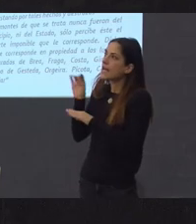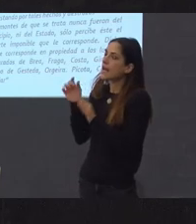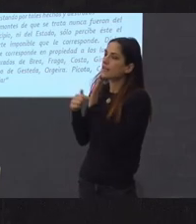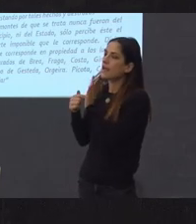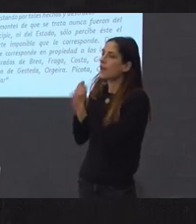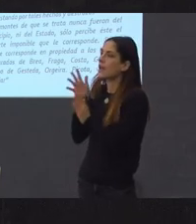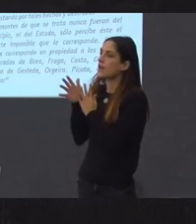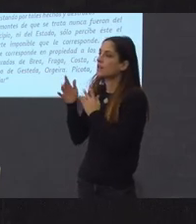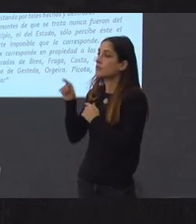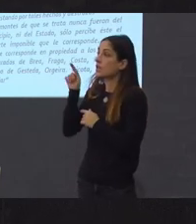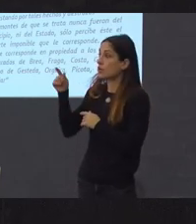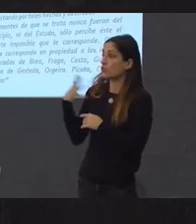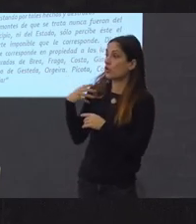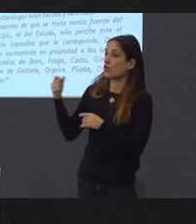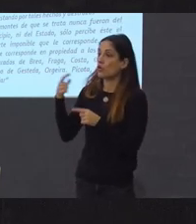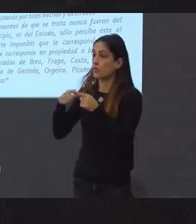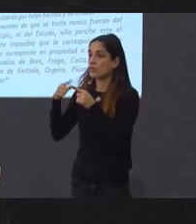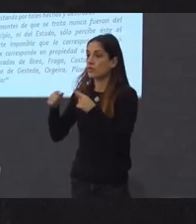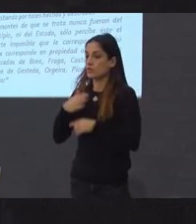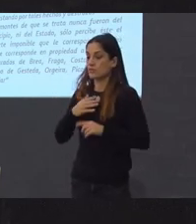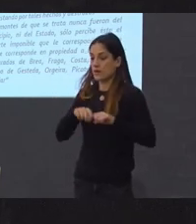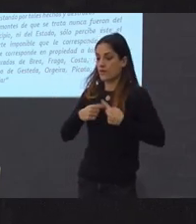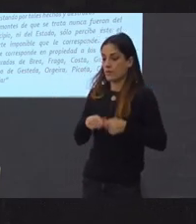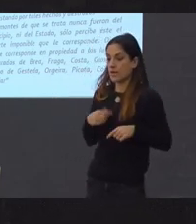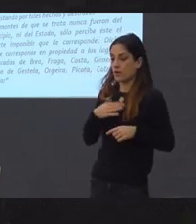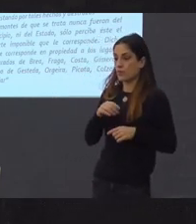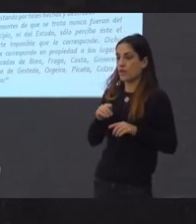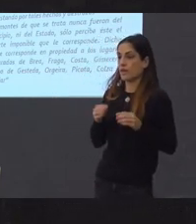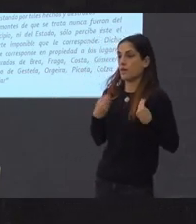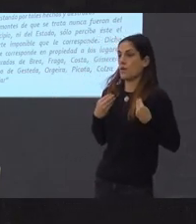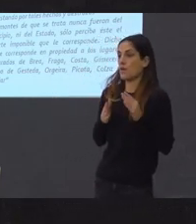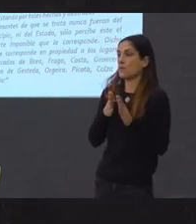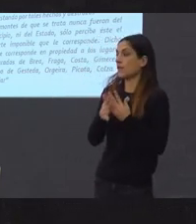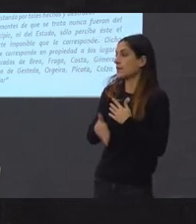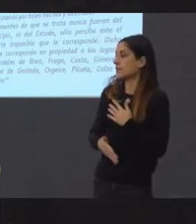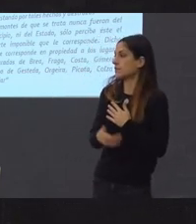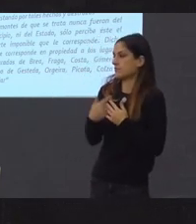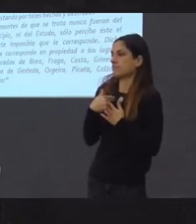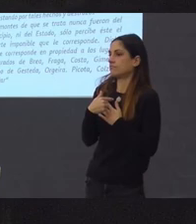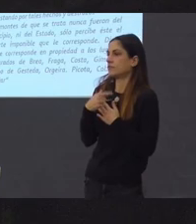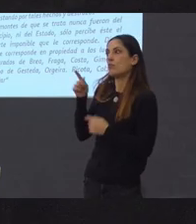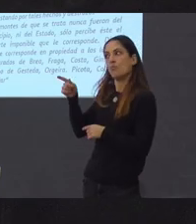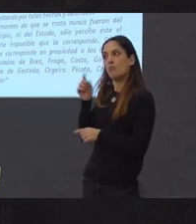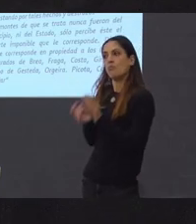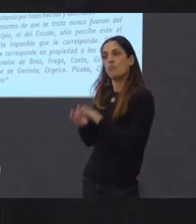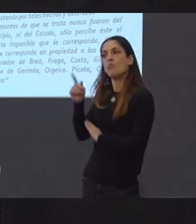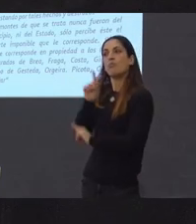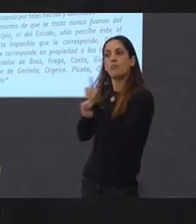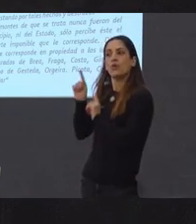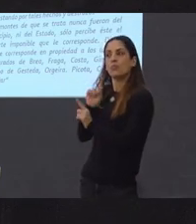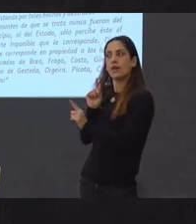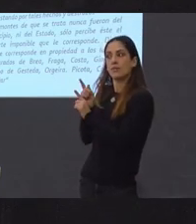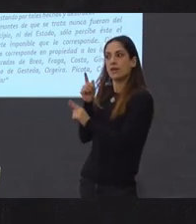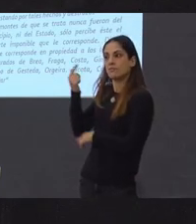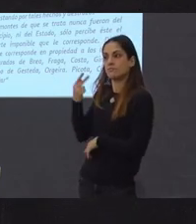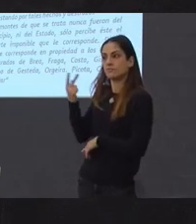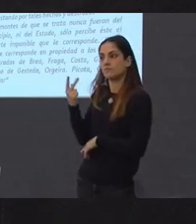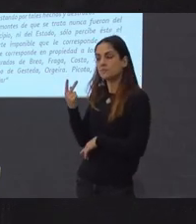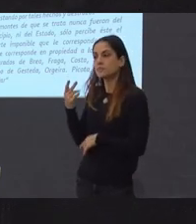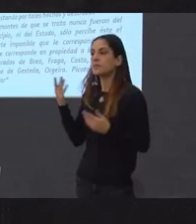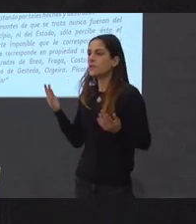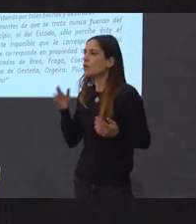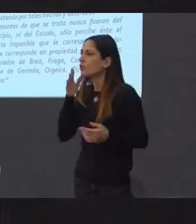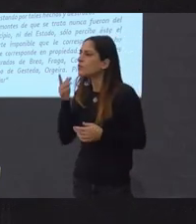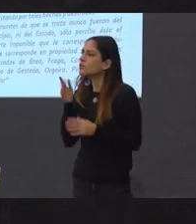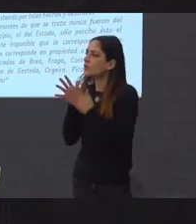familia poida sobrevivir, pois temos un problema. E isto é o que iban a plantexar as mulleres do rural galego ao réxime. E iban a deixar contra as